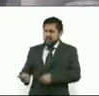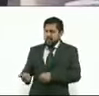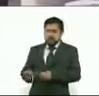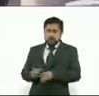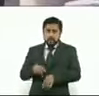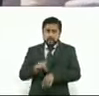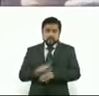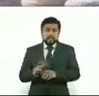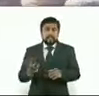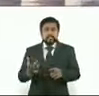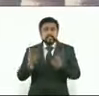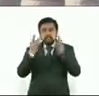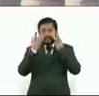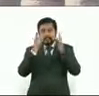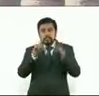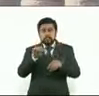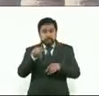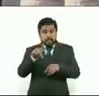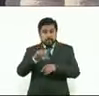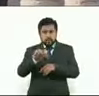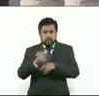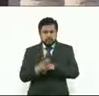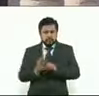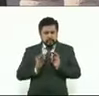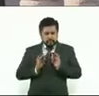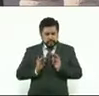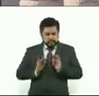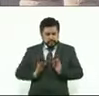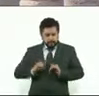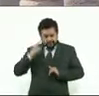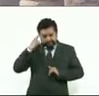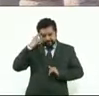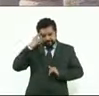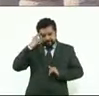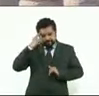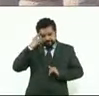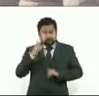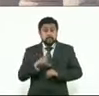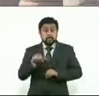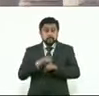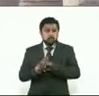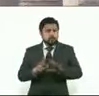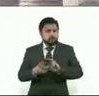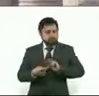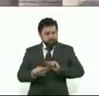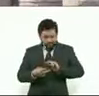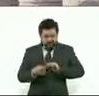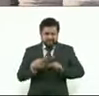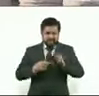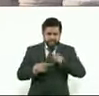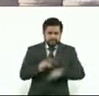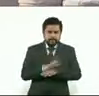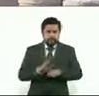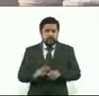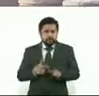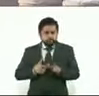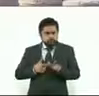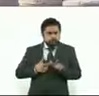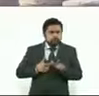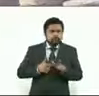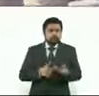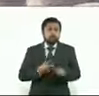del maratón, se volvió a restablecer y al contrario, yo creo que viene más motivado y con más fuerza. Ojalá que no le vuelva a dar para